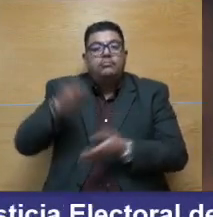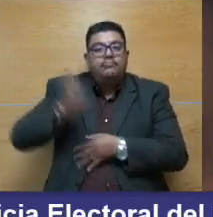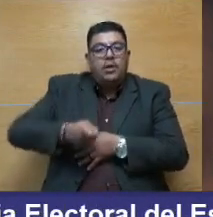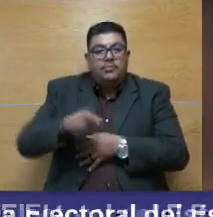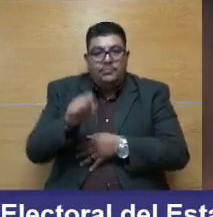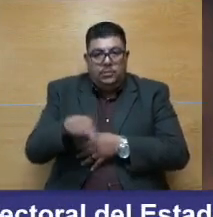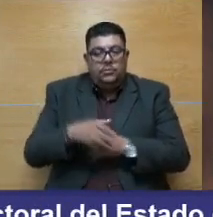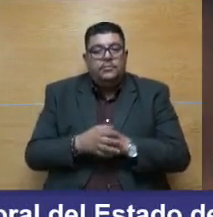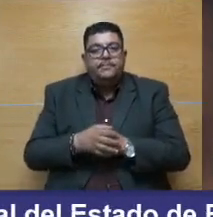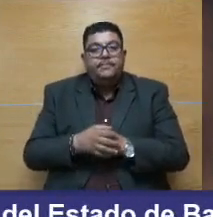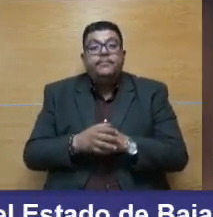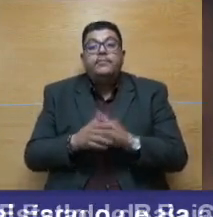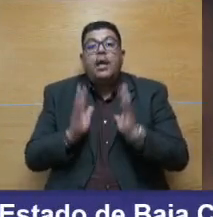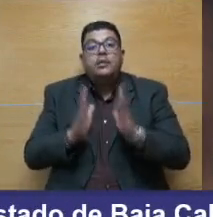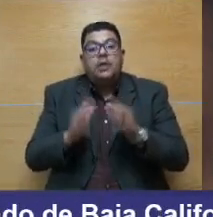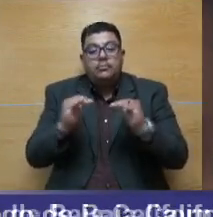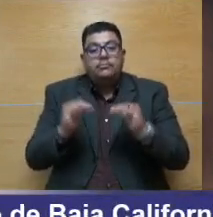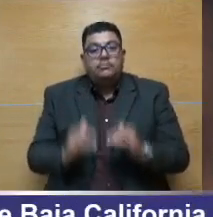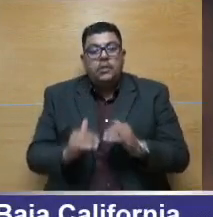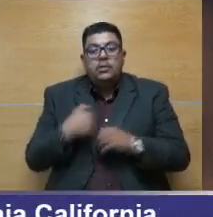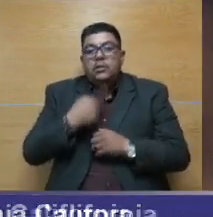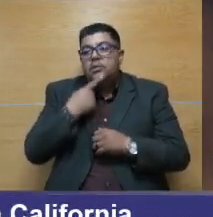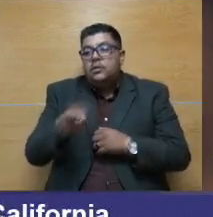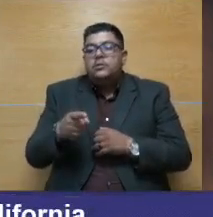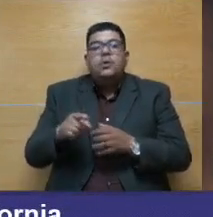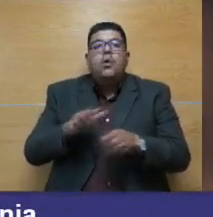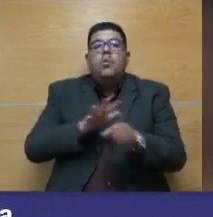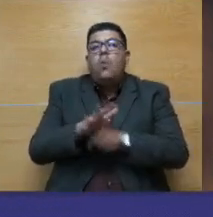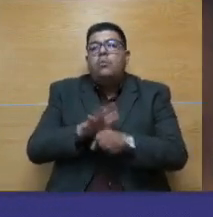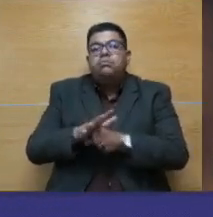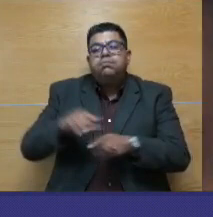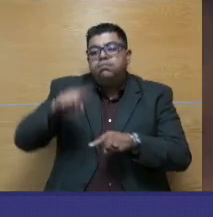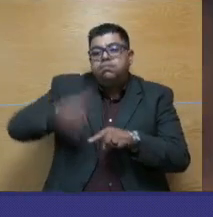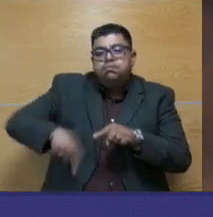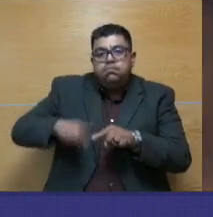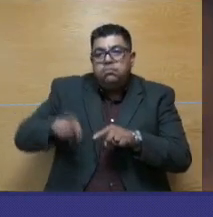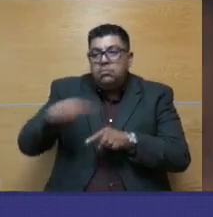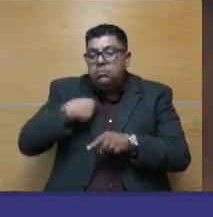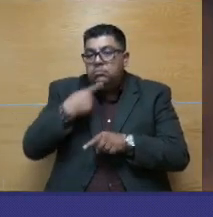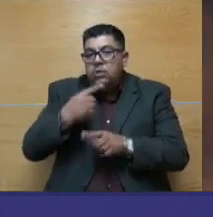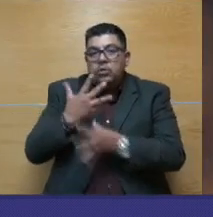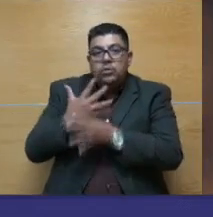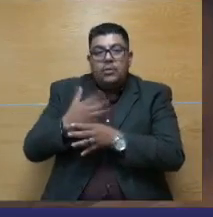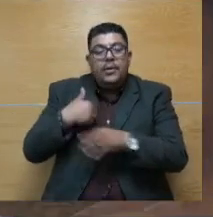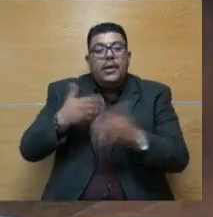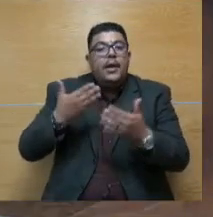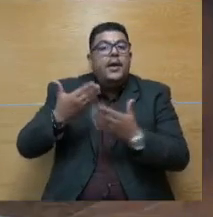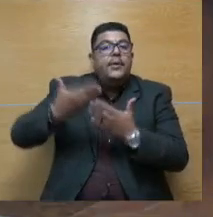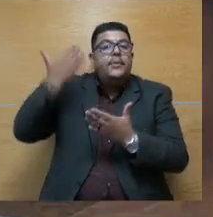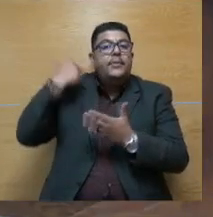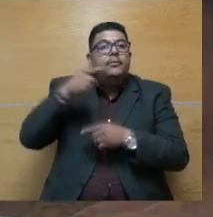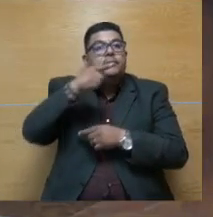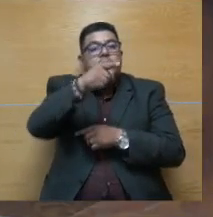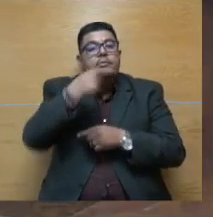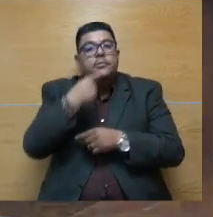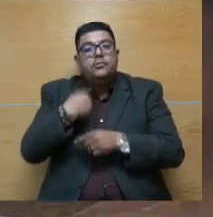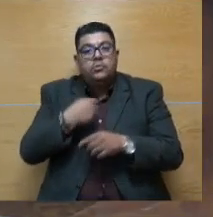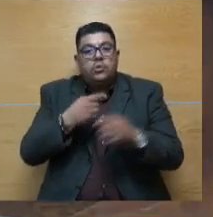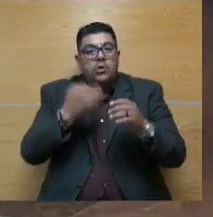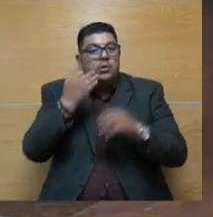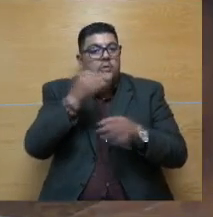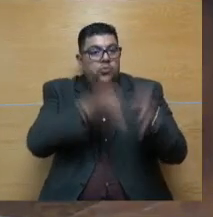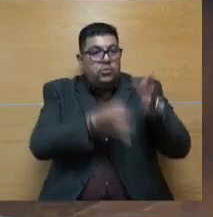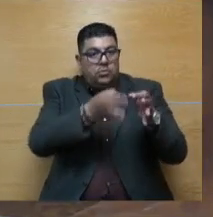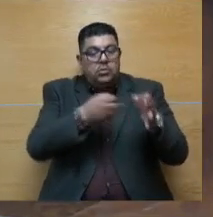luego Una vez que se desestimaron las causales de improcedencia hechas valer por la autoridad responsable y la tercera interesada se